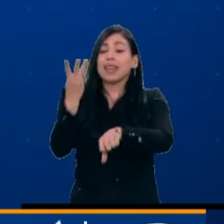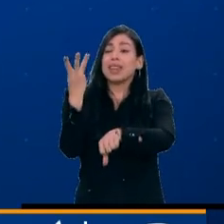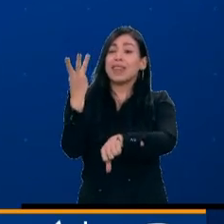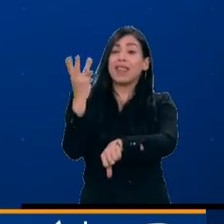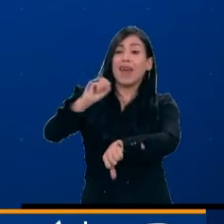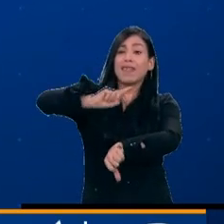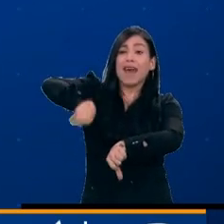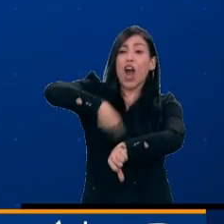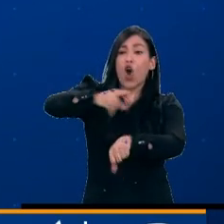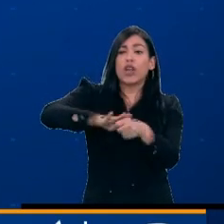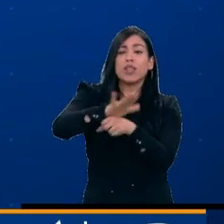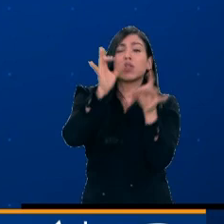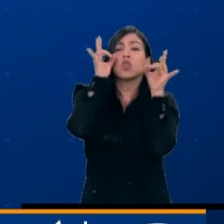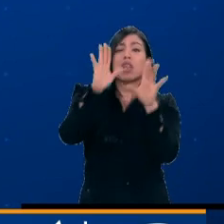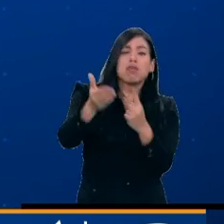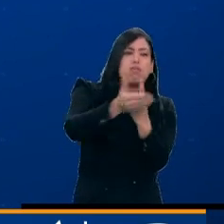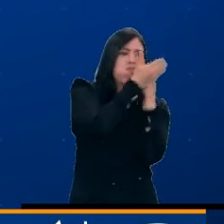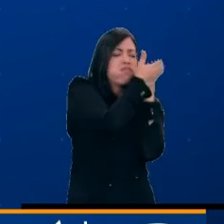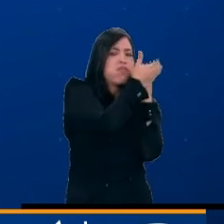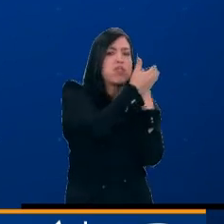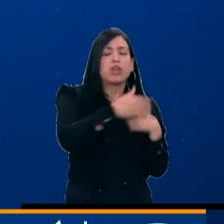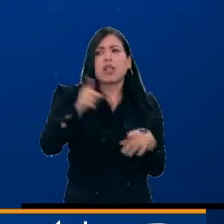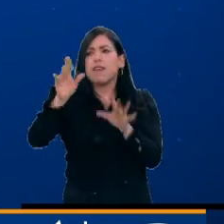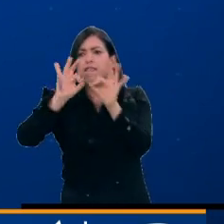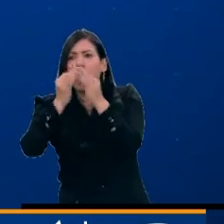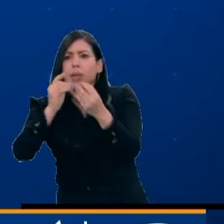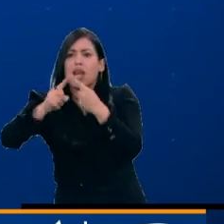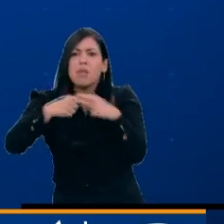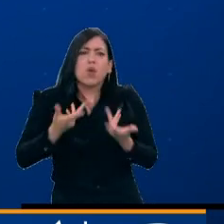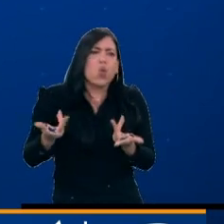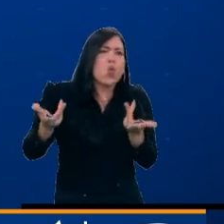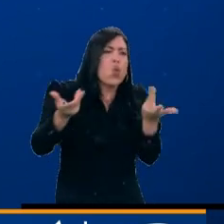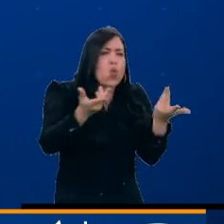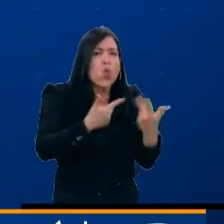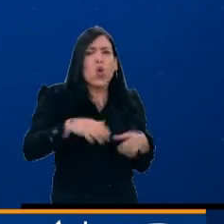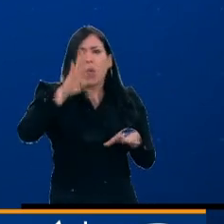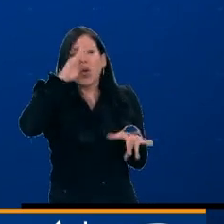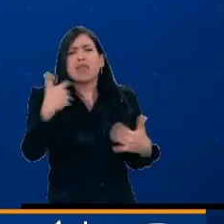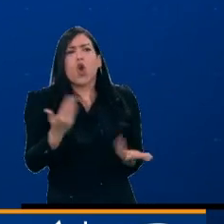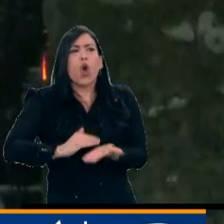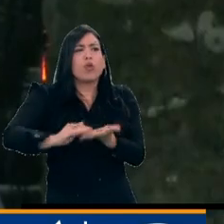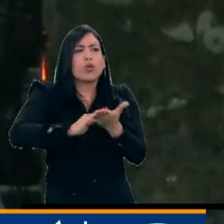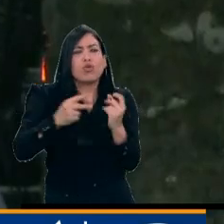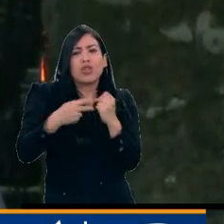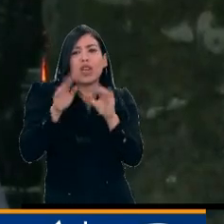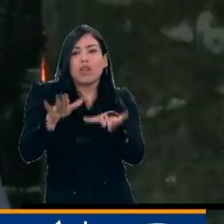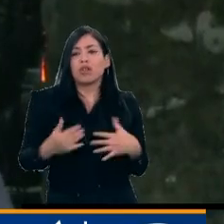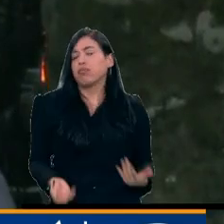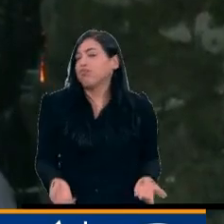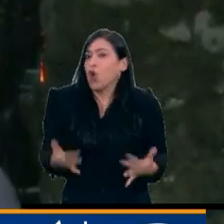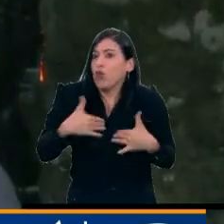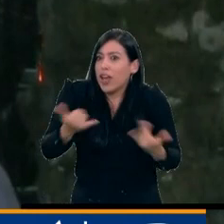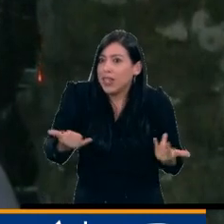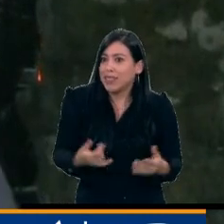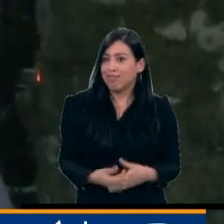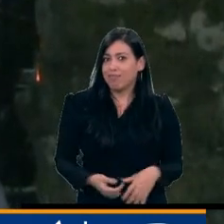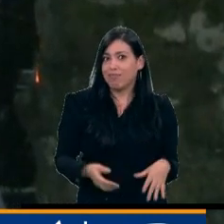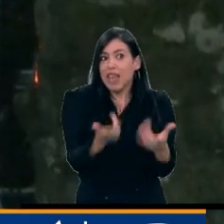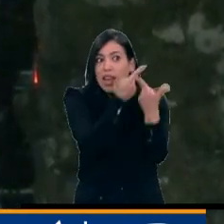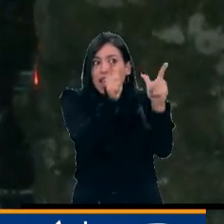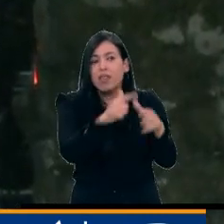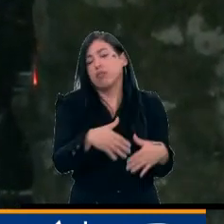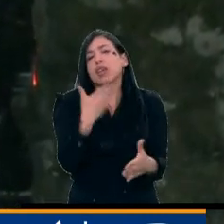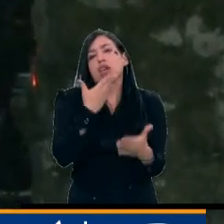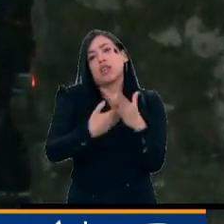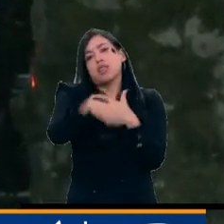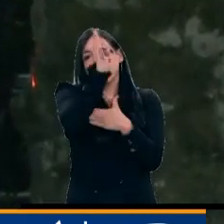de incertidumbre por su secuestro. Familiares y amigos los esperaban en el comando de la policía de Neiva. Bien, alegre, alegre por los compañeros. Gracias a